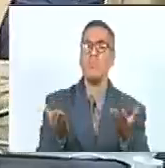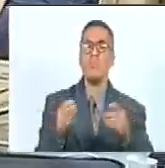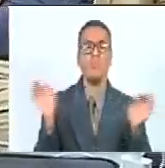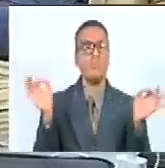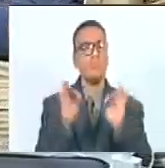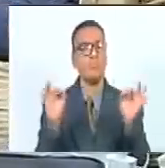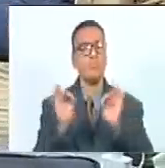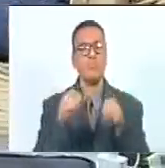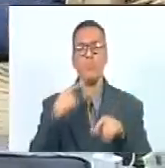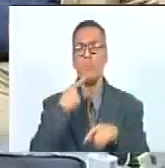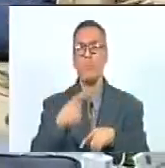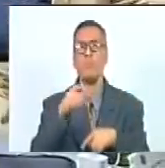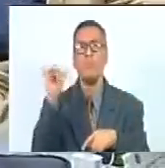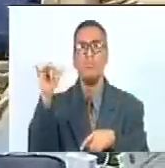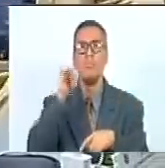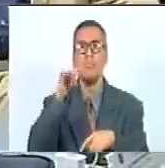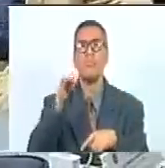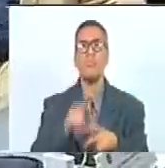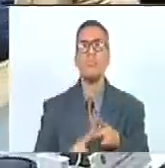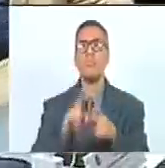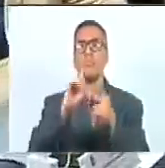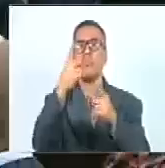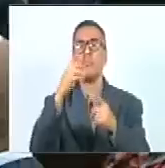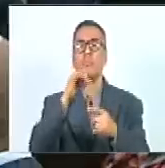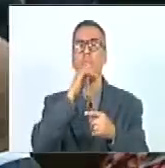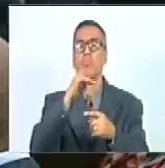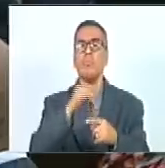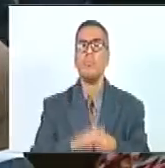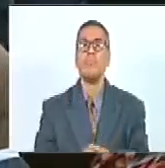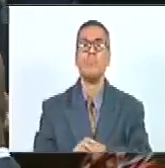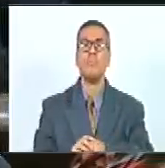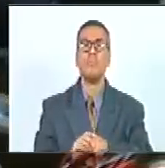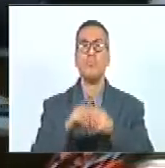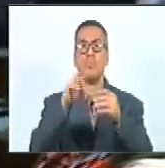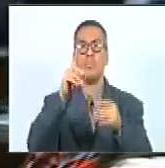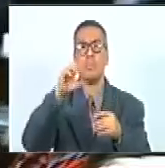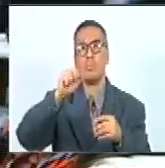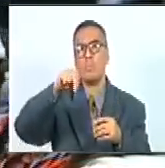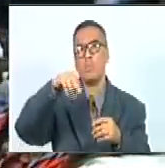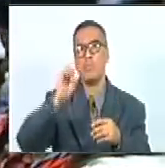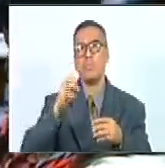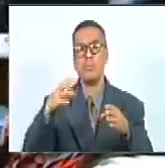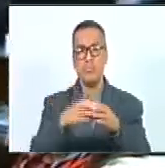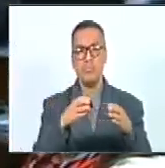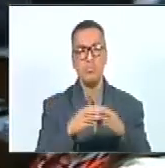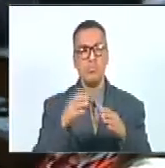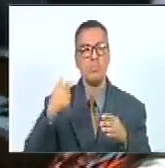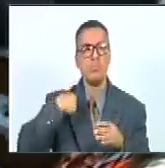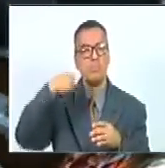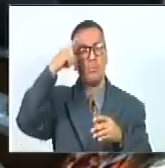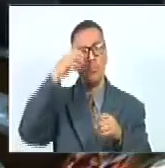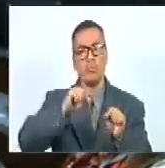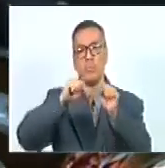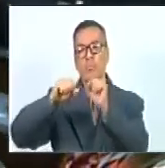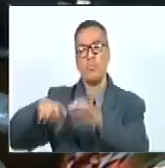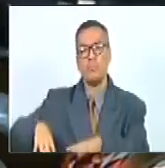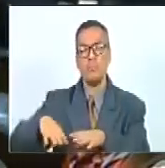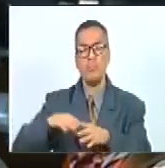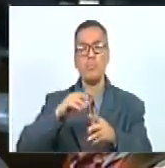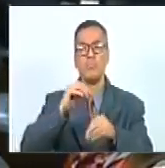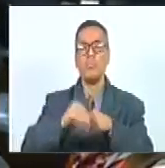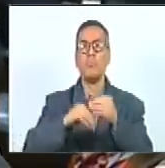Nadie daba información. La primera información fue: los decanos están reunidos a ver si suspenden el proceso